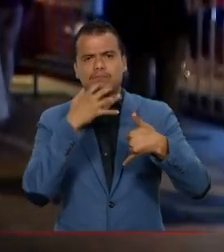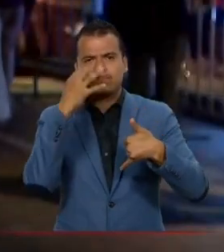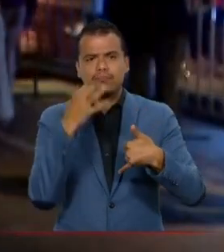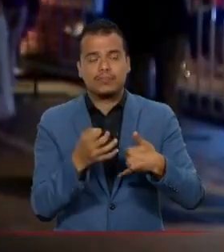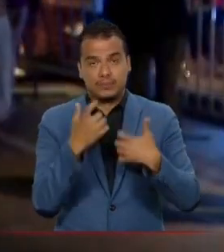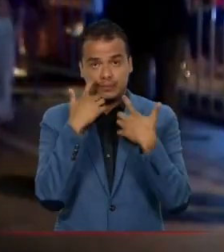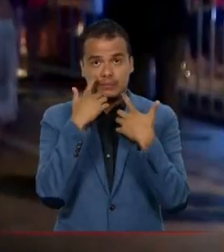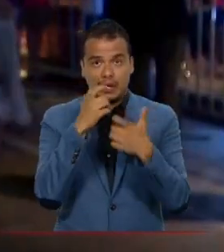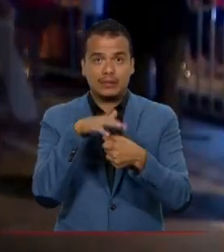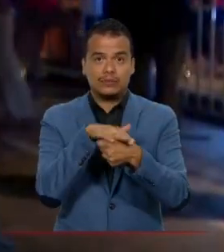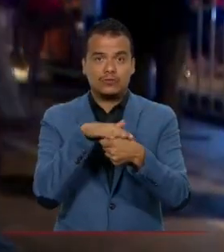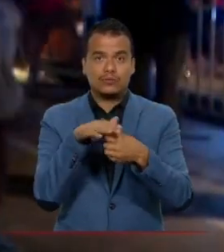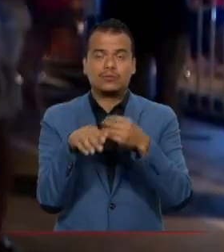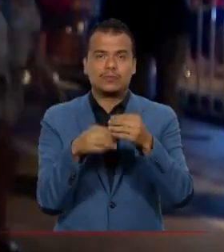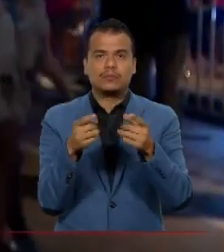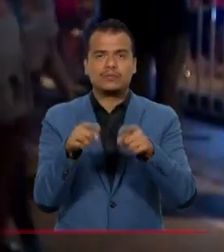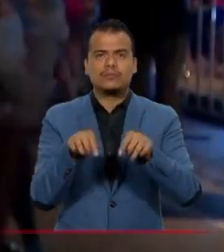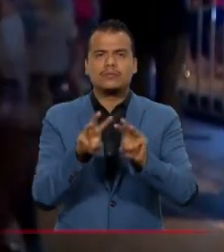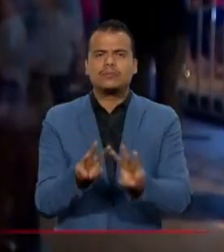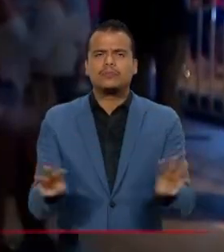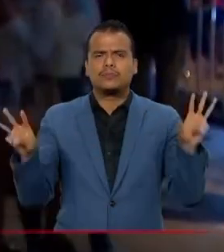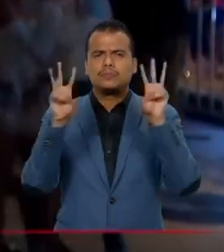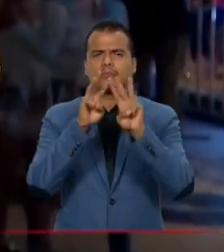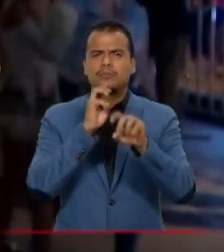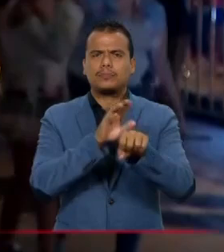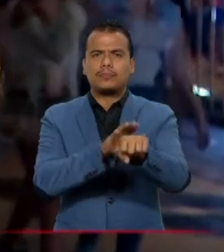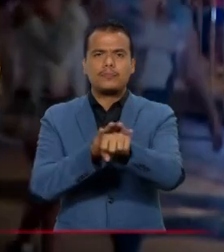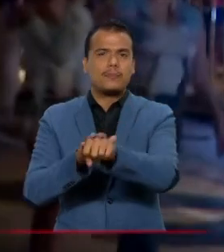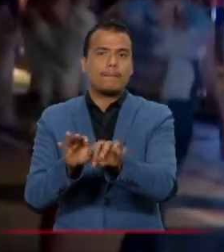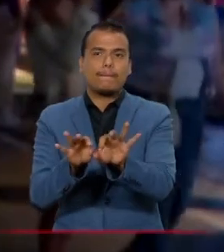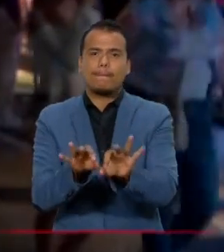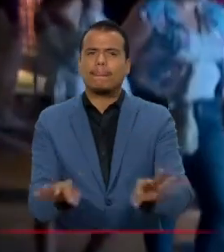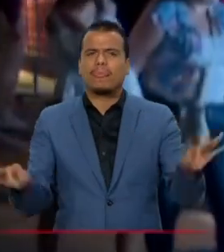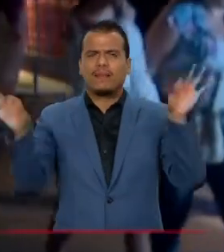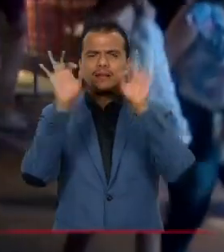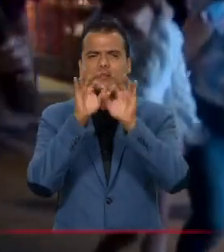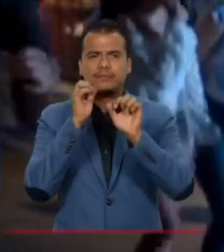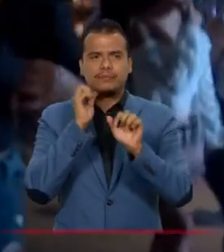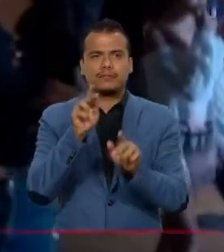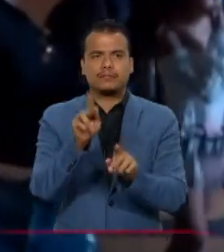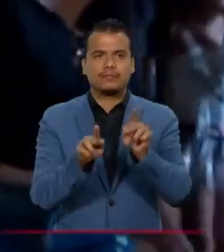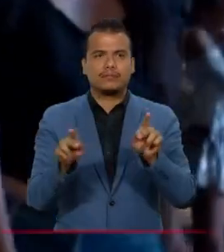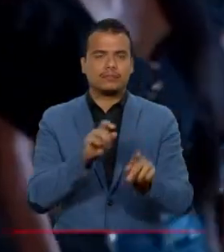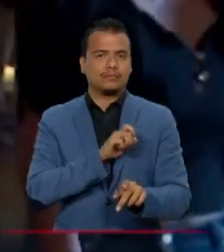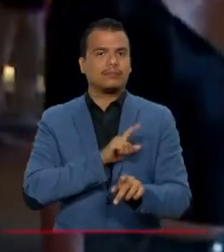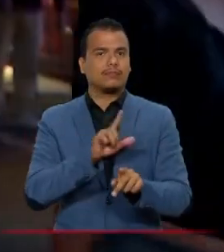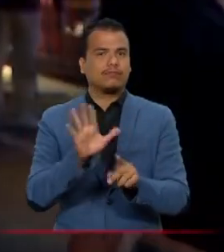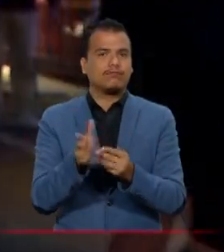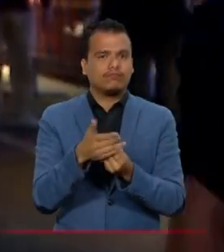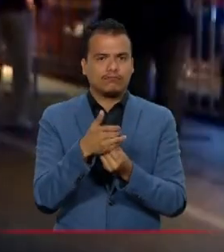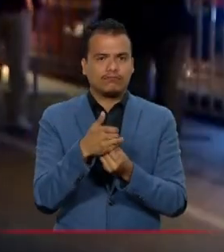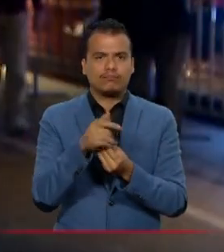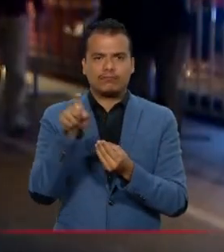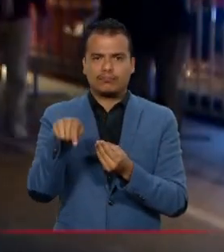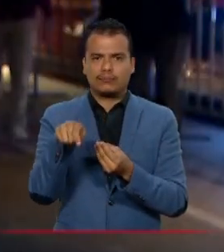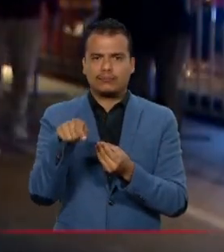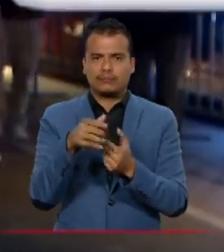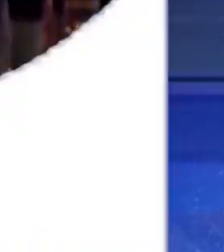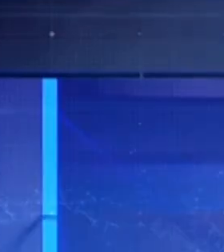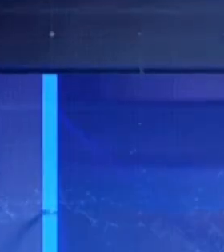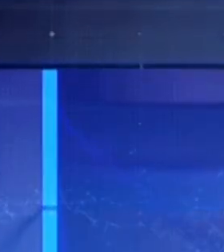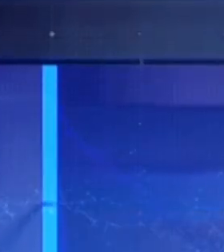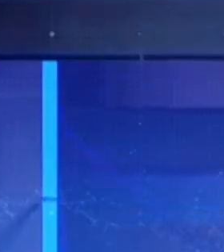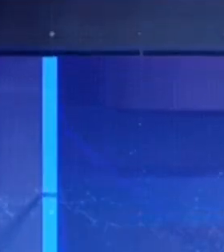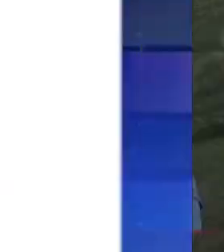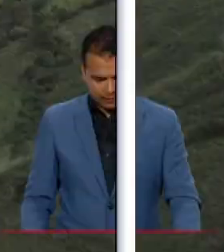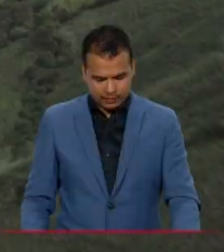ha exigido que se emitan alertas y que se proteja la integridad de estas personas. Veamos el siguiente informe.